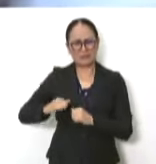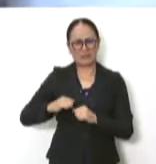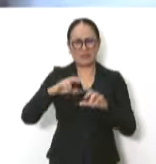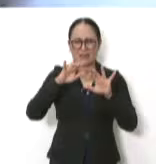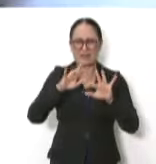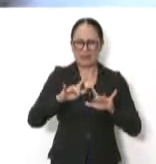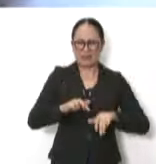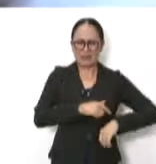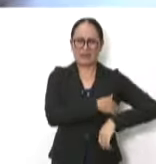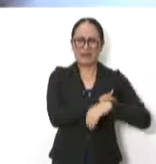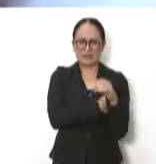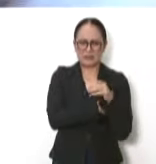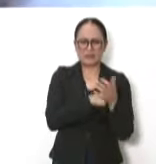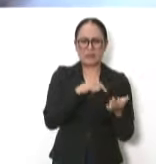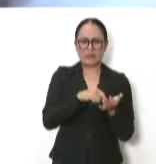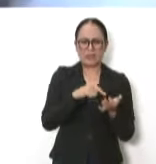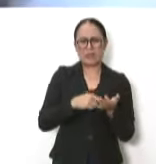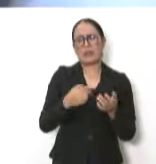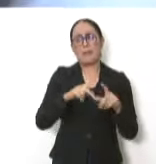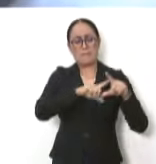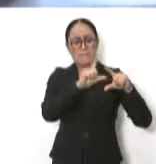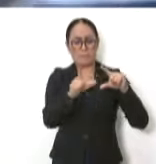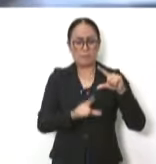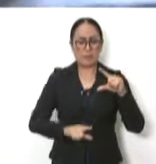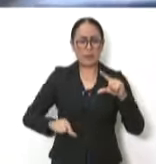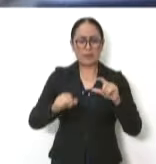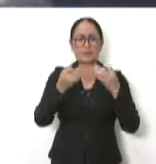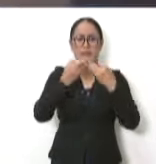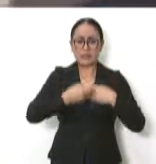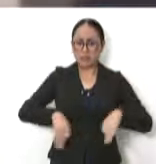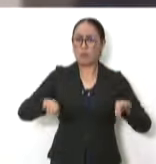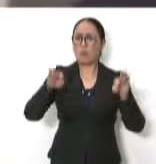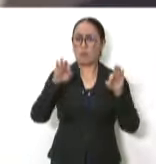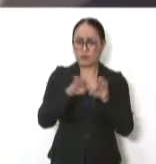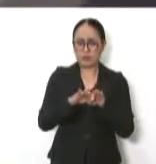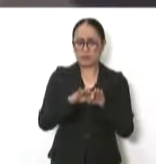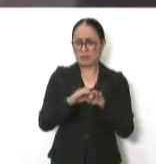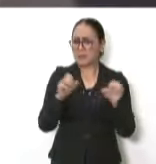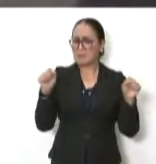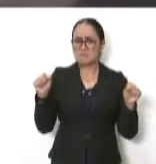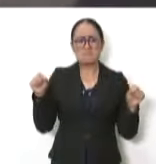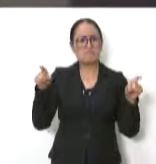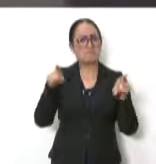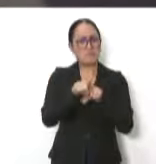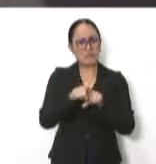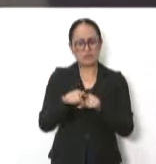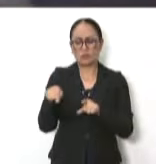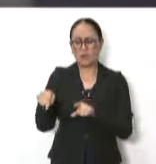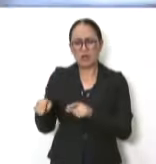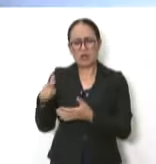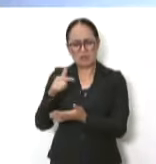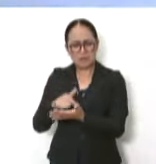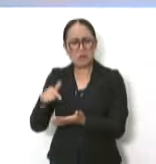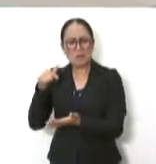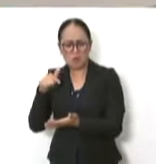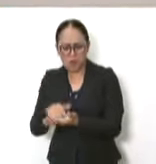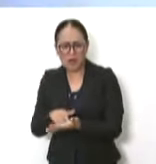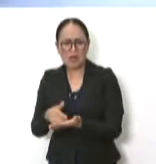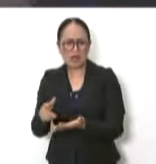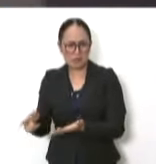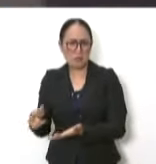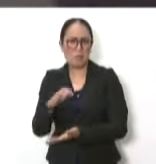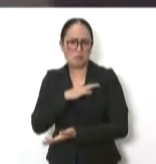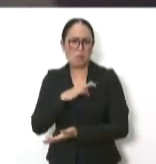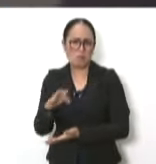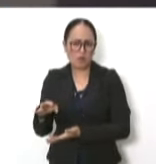que lo que sea relevante para el país no debe perder también de vista el ámbito de atribuciones y competencias que tienen